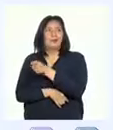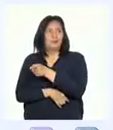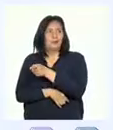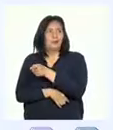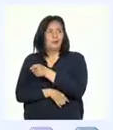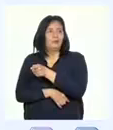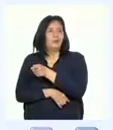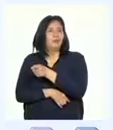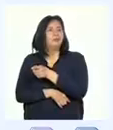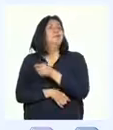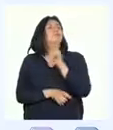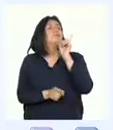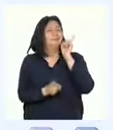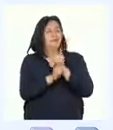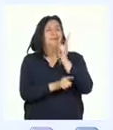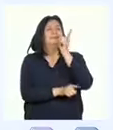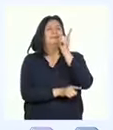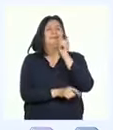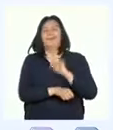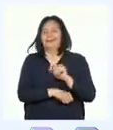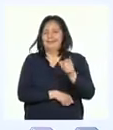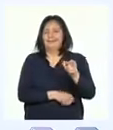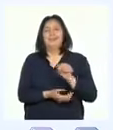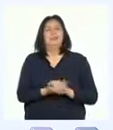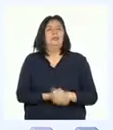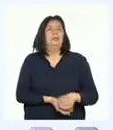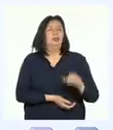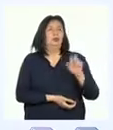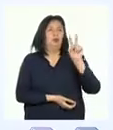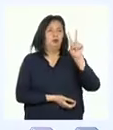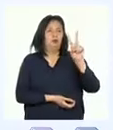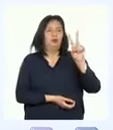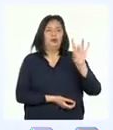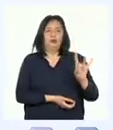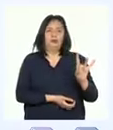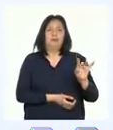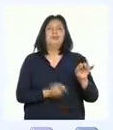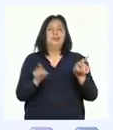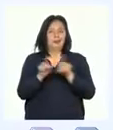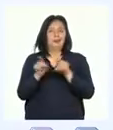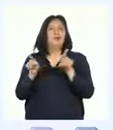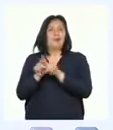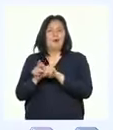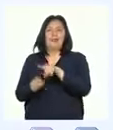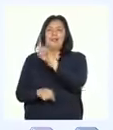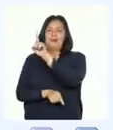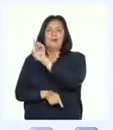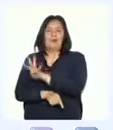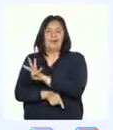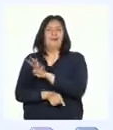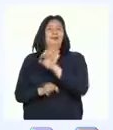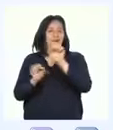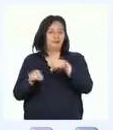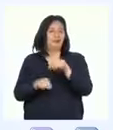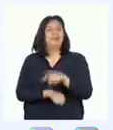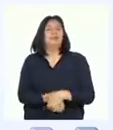galón. Preciso. Es decir, 2/8 son equivalentes a 1/4. Ahora